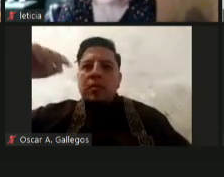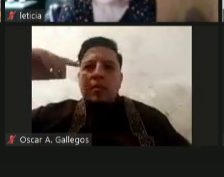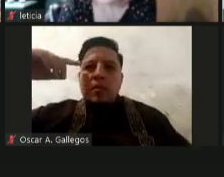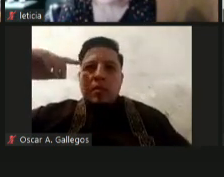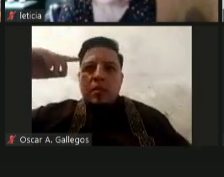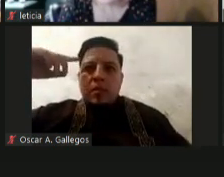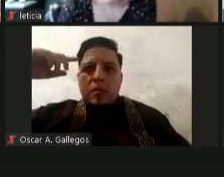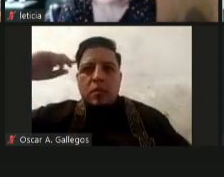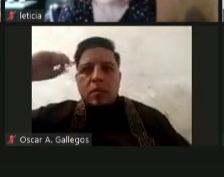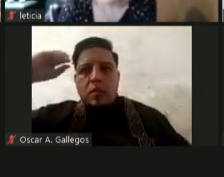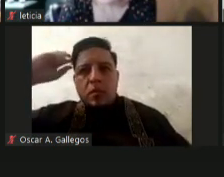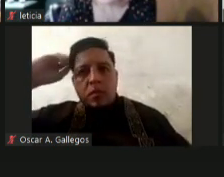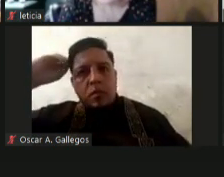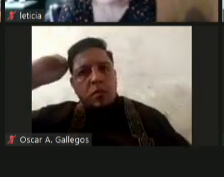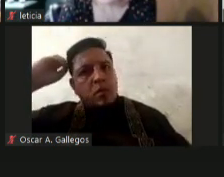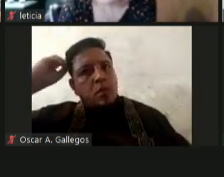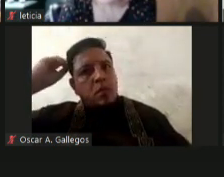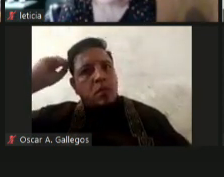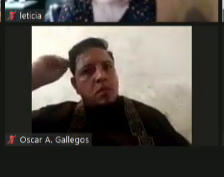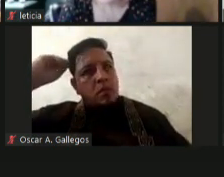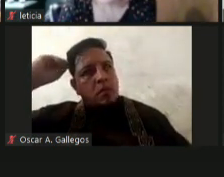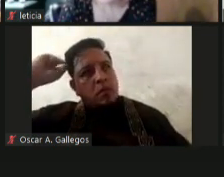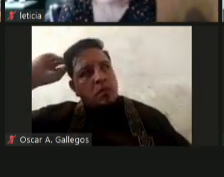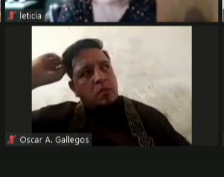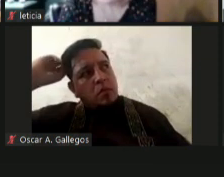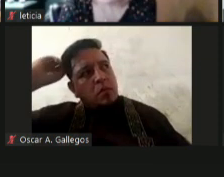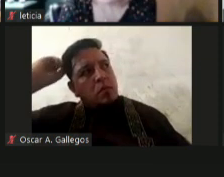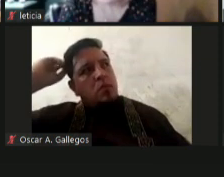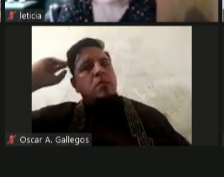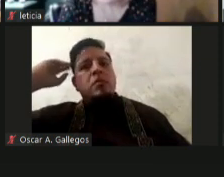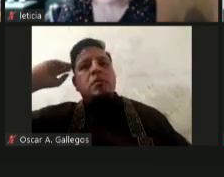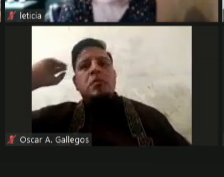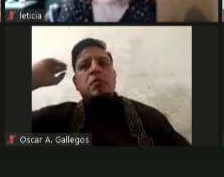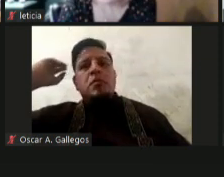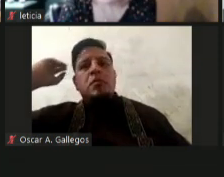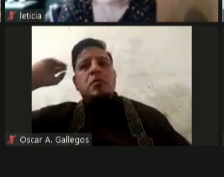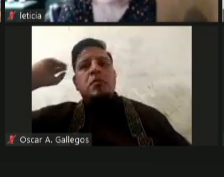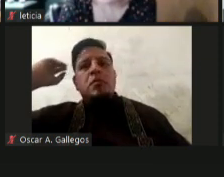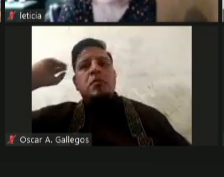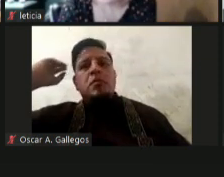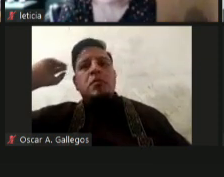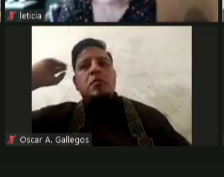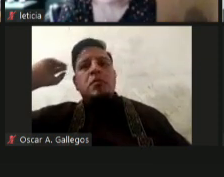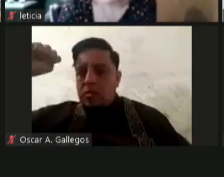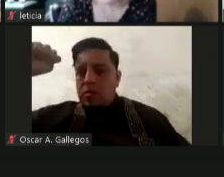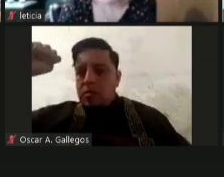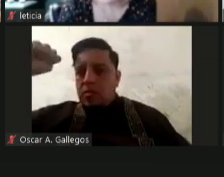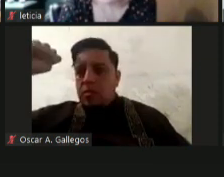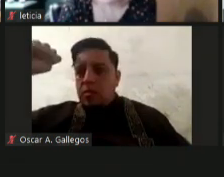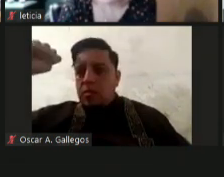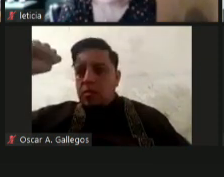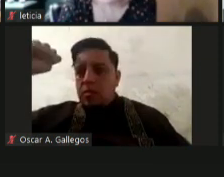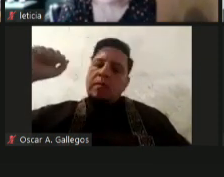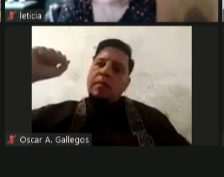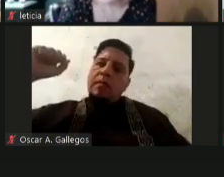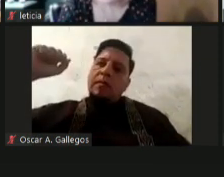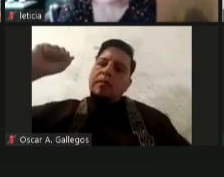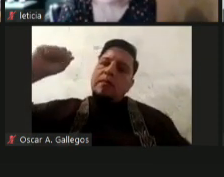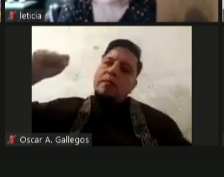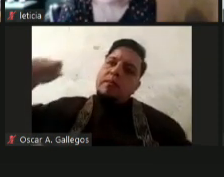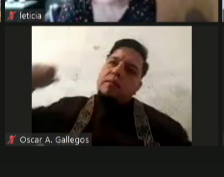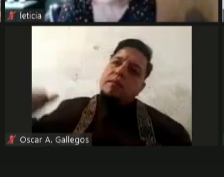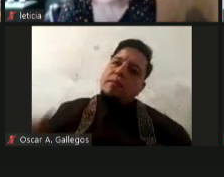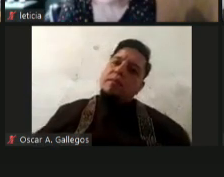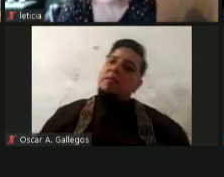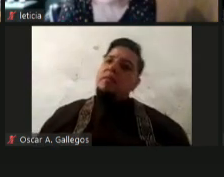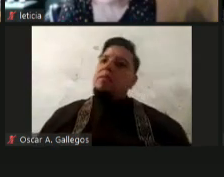Juárez es un búnker, el superintendente no atiende a la gente, no atiende los reclamos de la